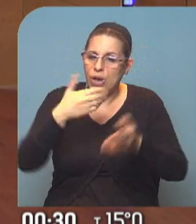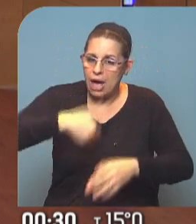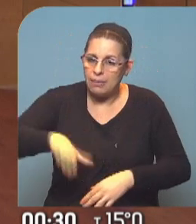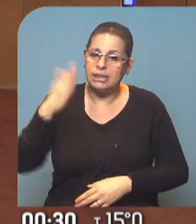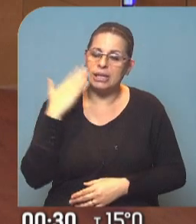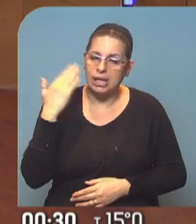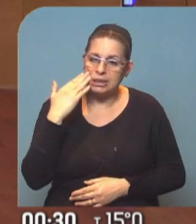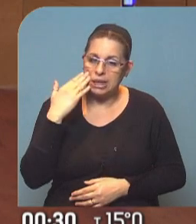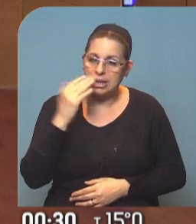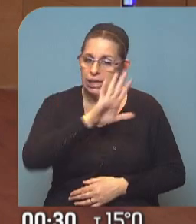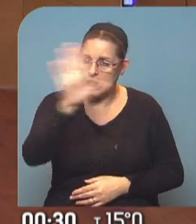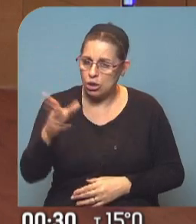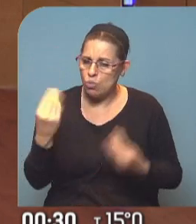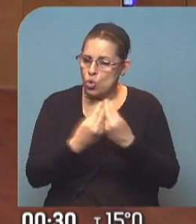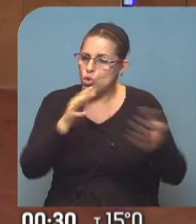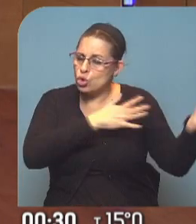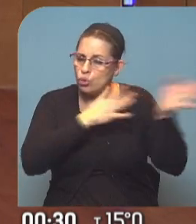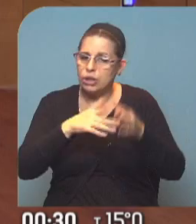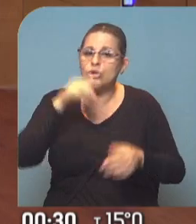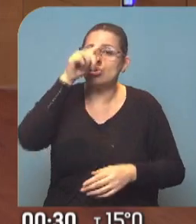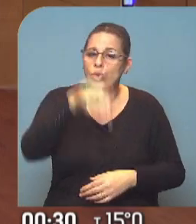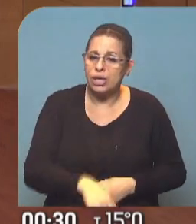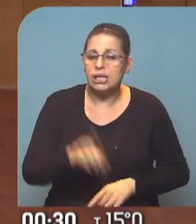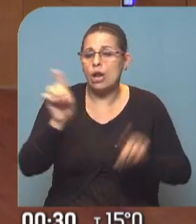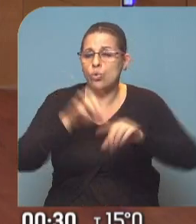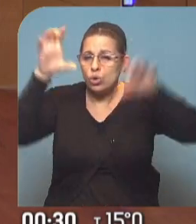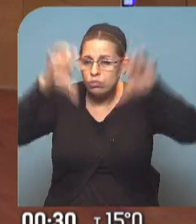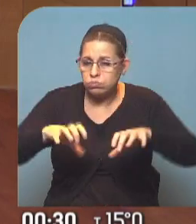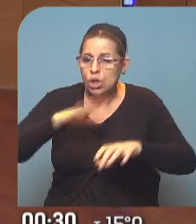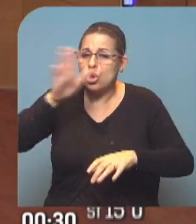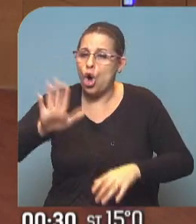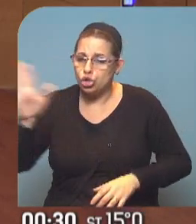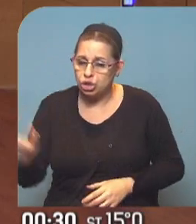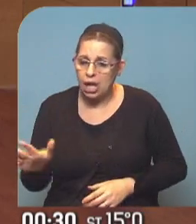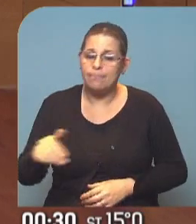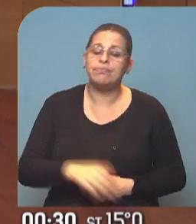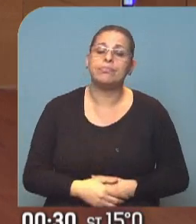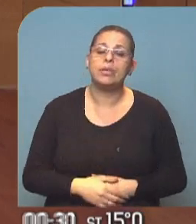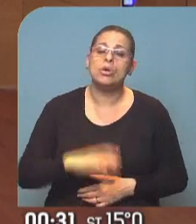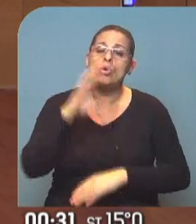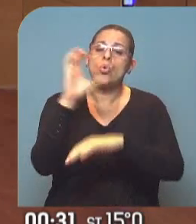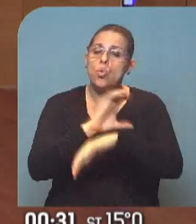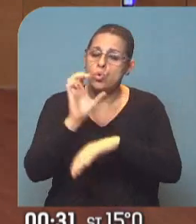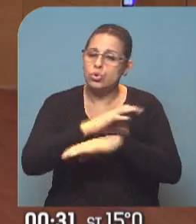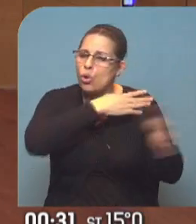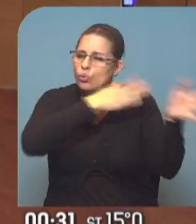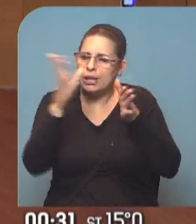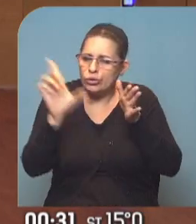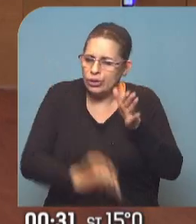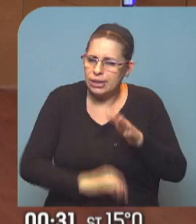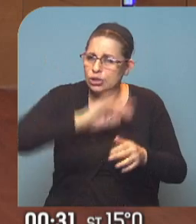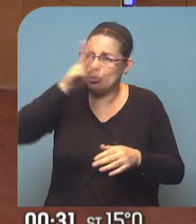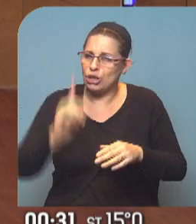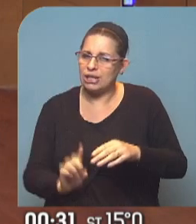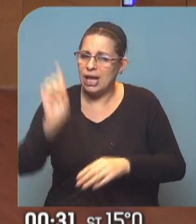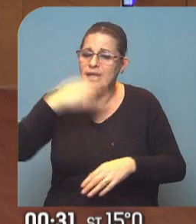de la tarde. En el resto de la región, vientos del sudeste y todavía algunas precipitaciones en la costa atlántica. Sobre Cuyo, sigue soplando viento intenso en la alta montaña,